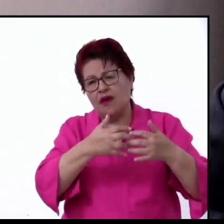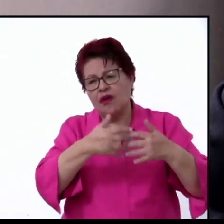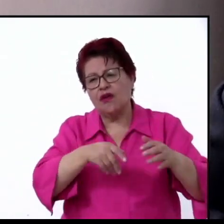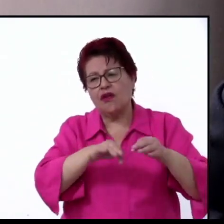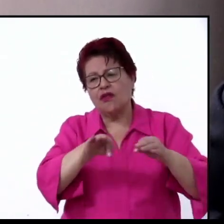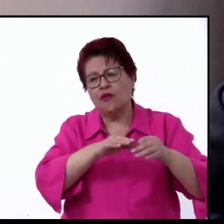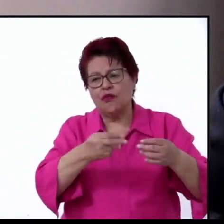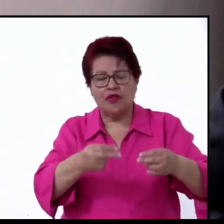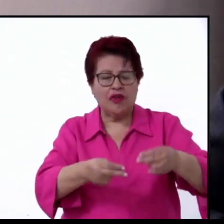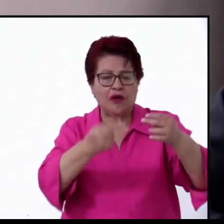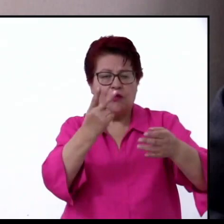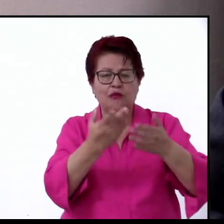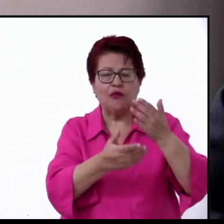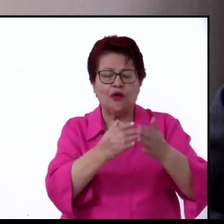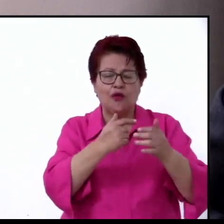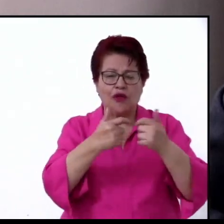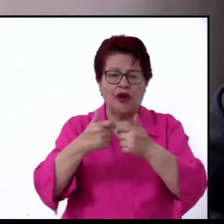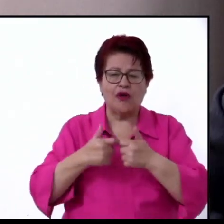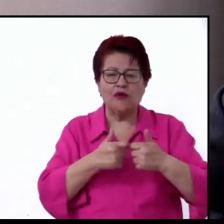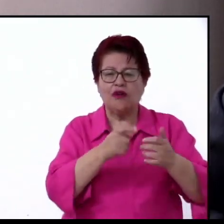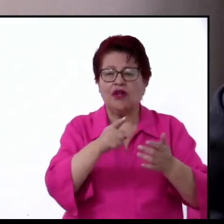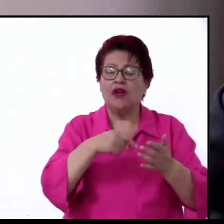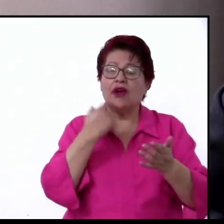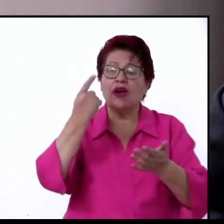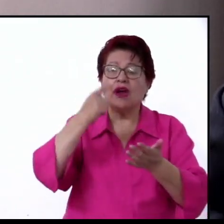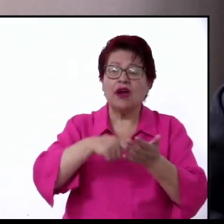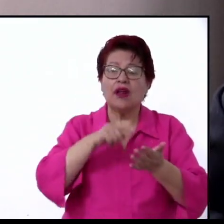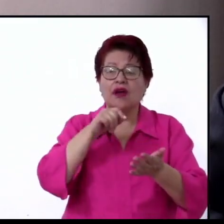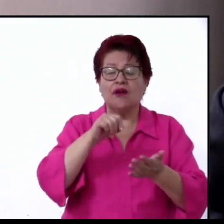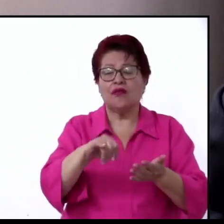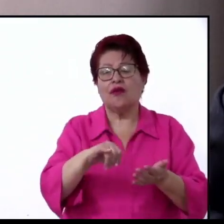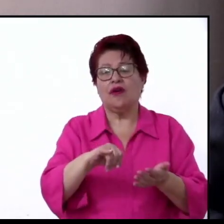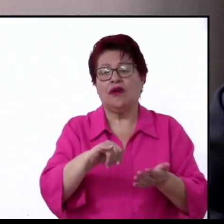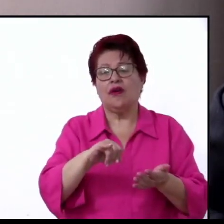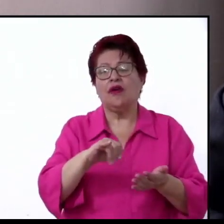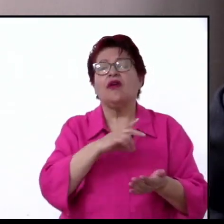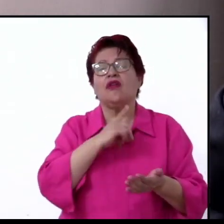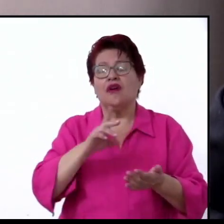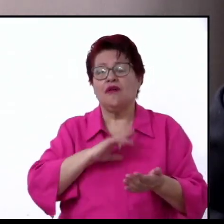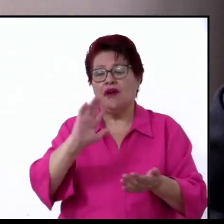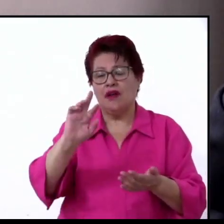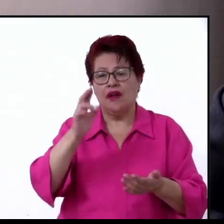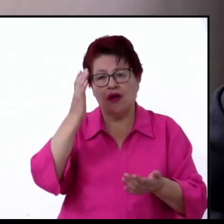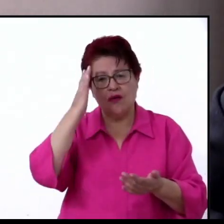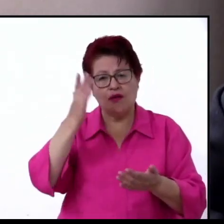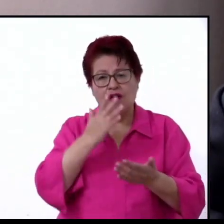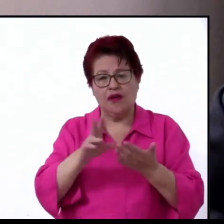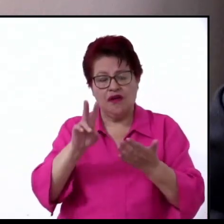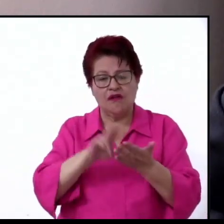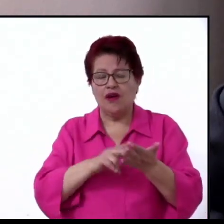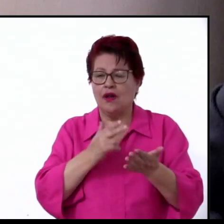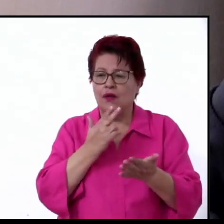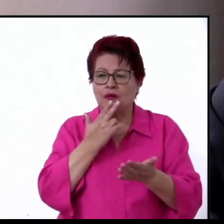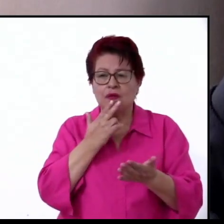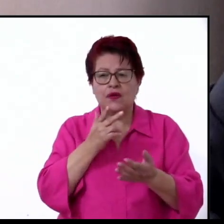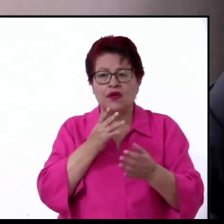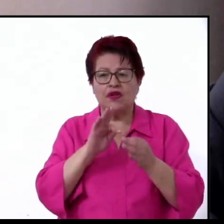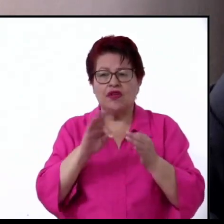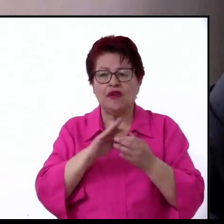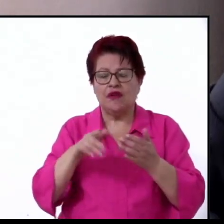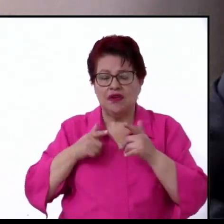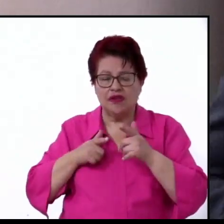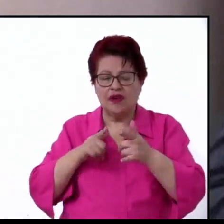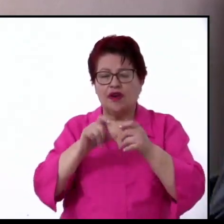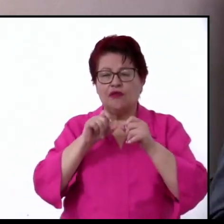tu negocio mediante una cooperativa, creo que se debe de reconocer, se debe de valorar, pero sobre todo tiene que